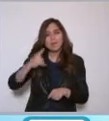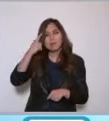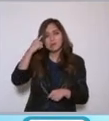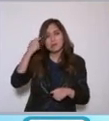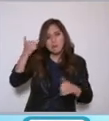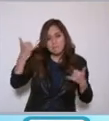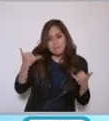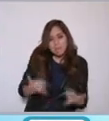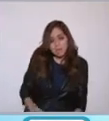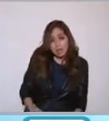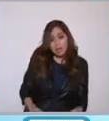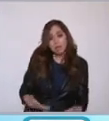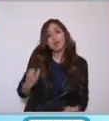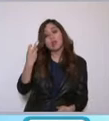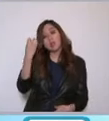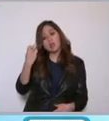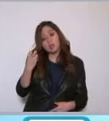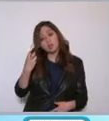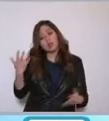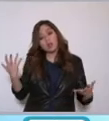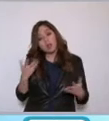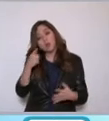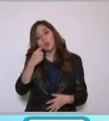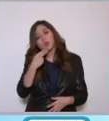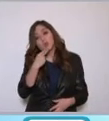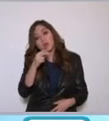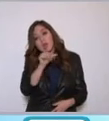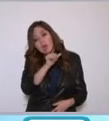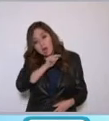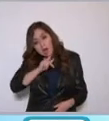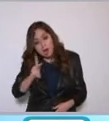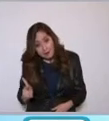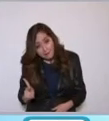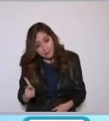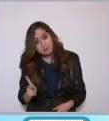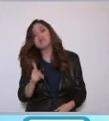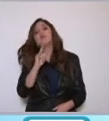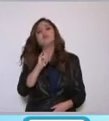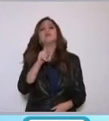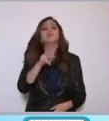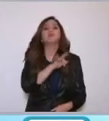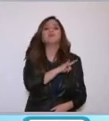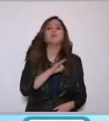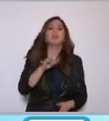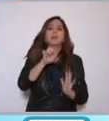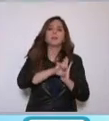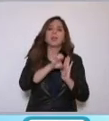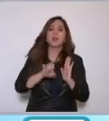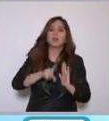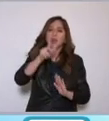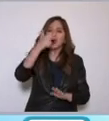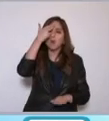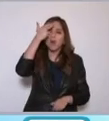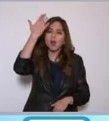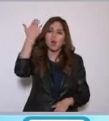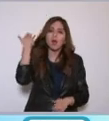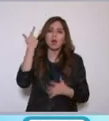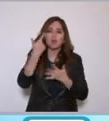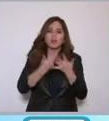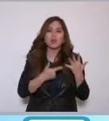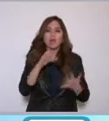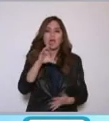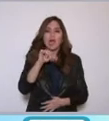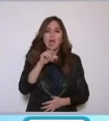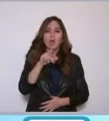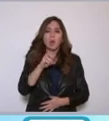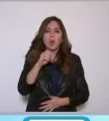complejos. Entonces, la realidad es que si usamos constantemente una aplicación como esta, sí vamos a... ¿Se acuerdan del cálculo mental? Sí. Bueno, Que